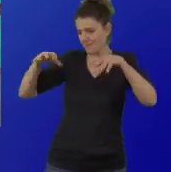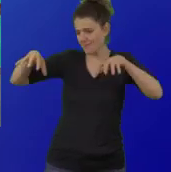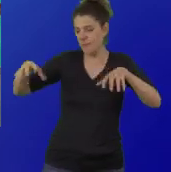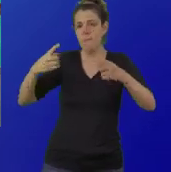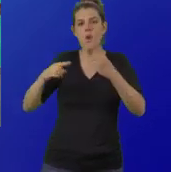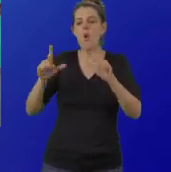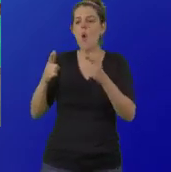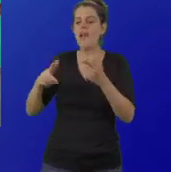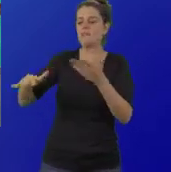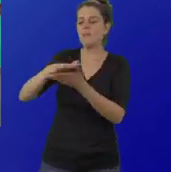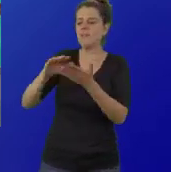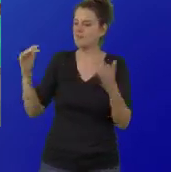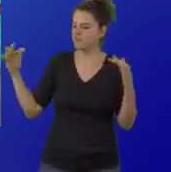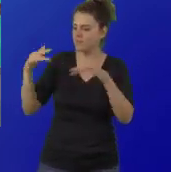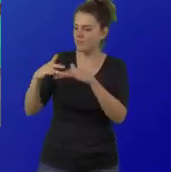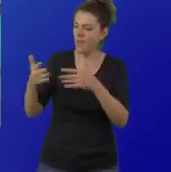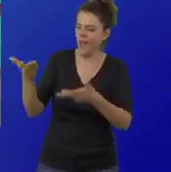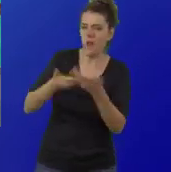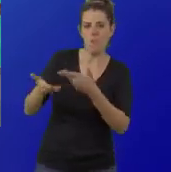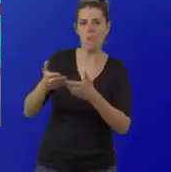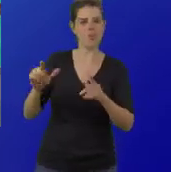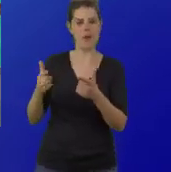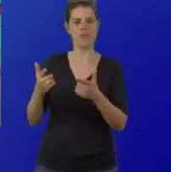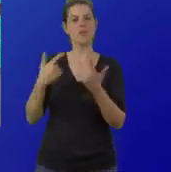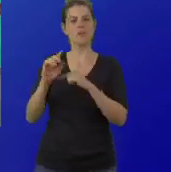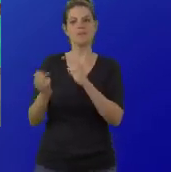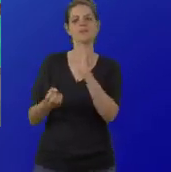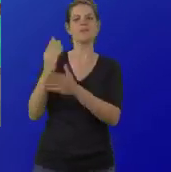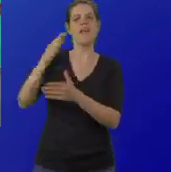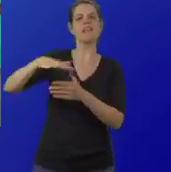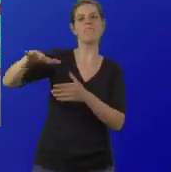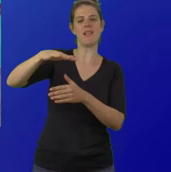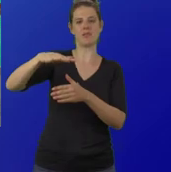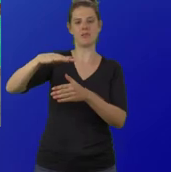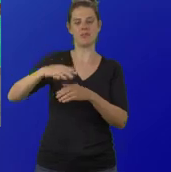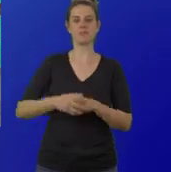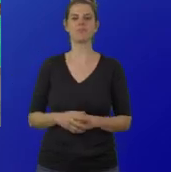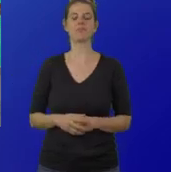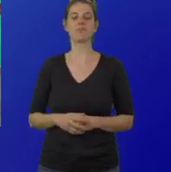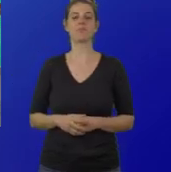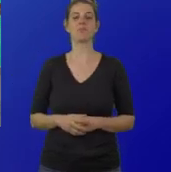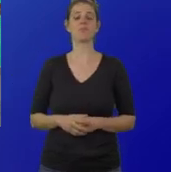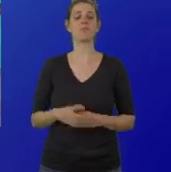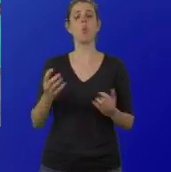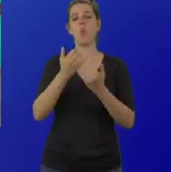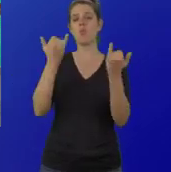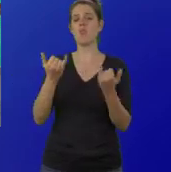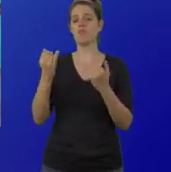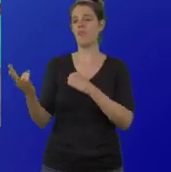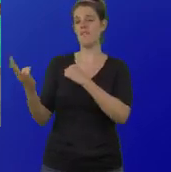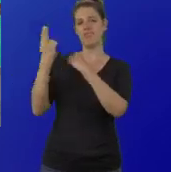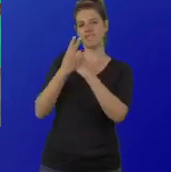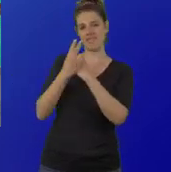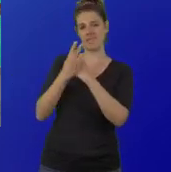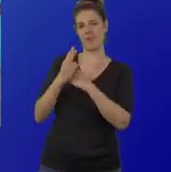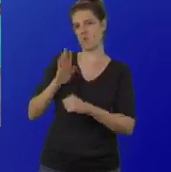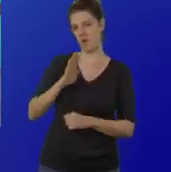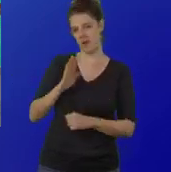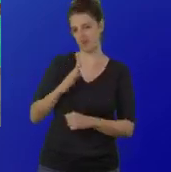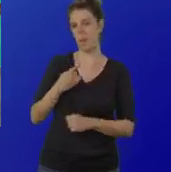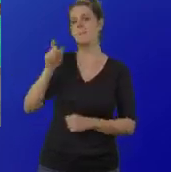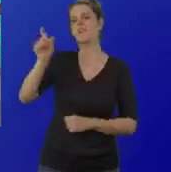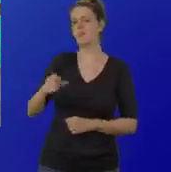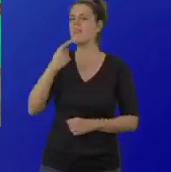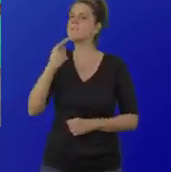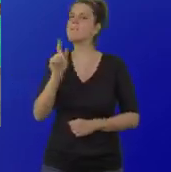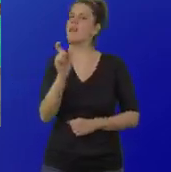teníamos para juntarnos, era abrir otro espacio. Cuando vino una señora a hacernos un trabajo, y lo voy a decir así,